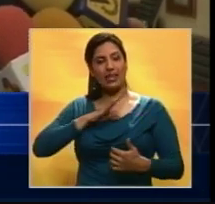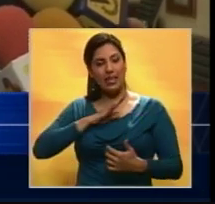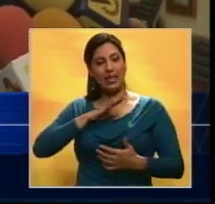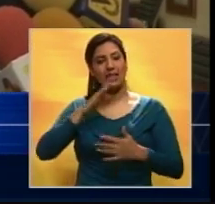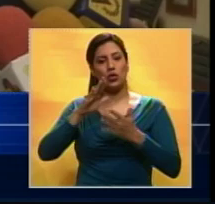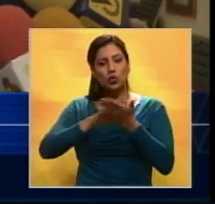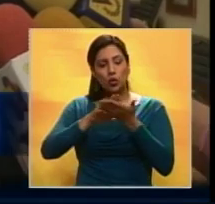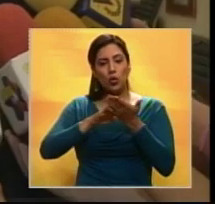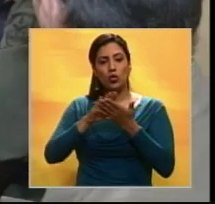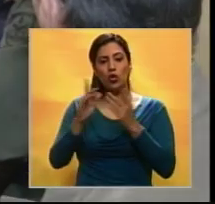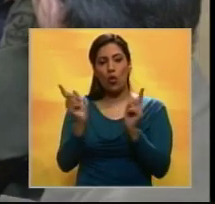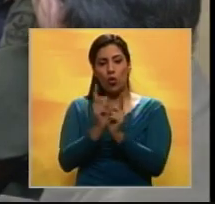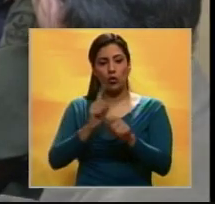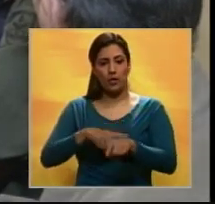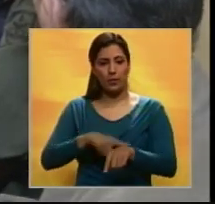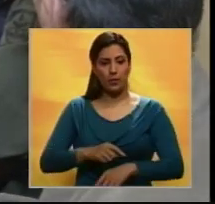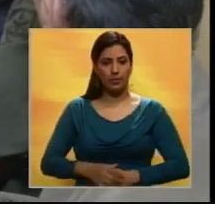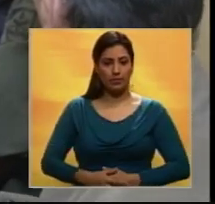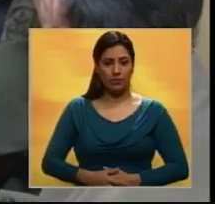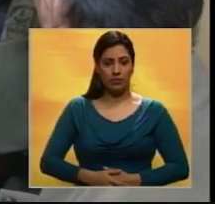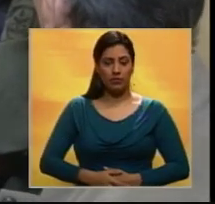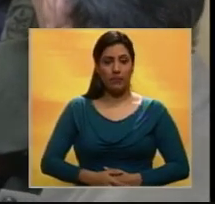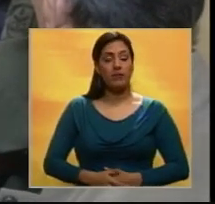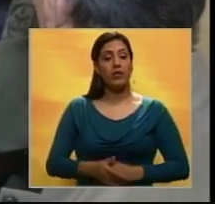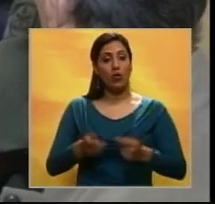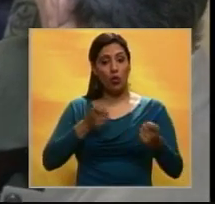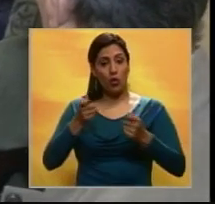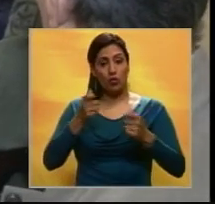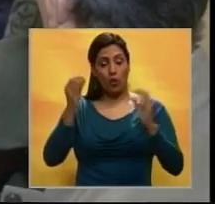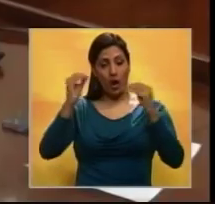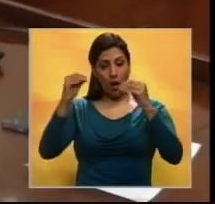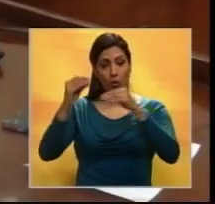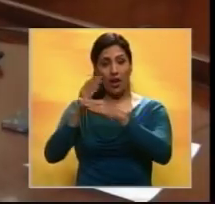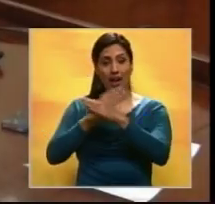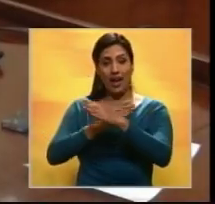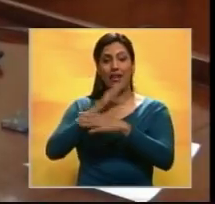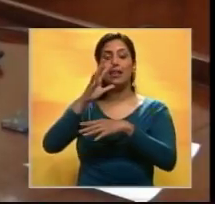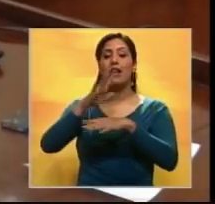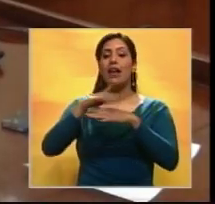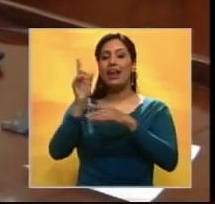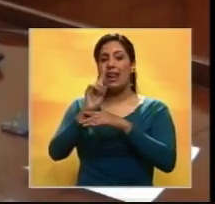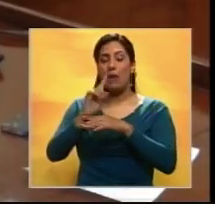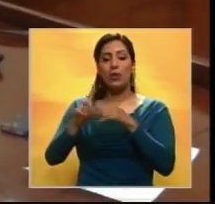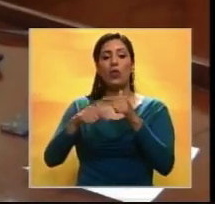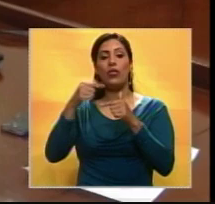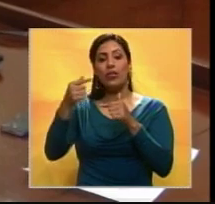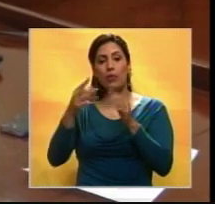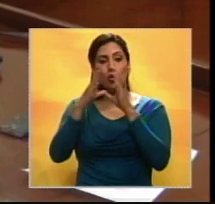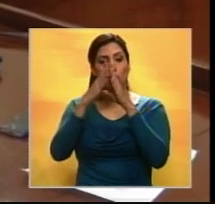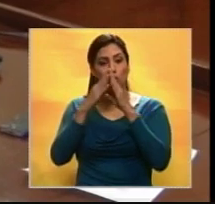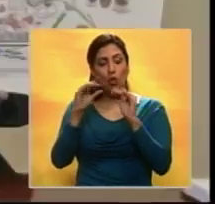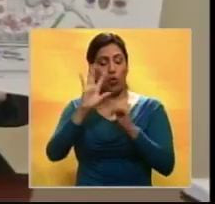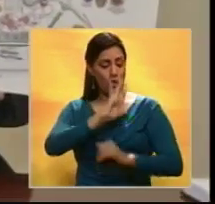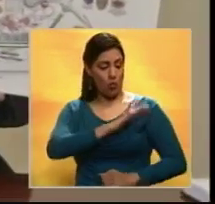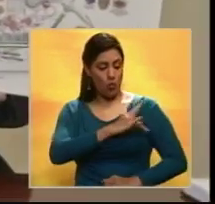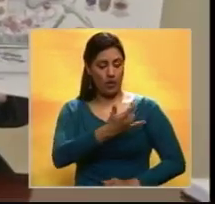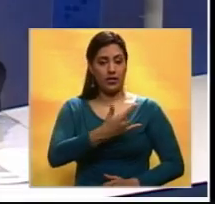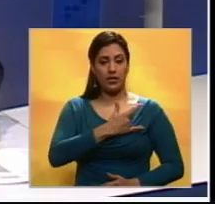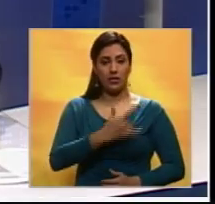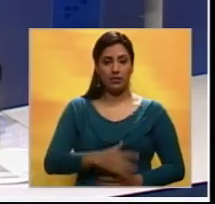acciones correctivas en lo inmediato. Las medidas acordadas serán ejecutadas inmediatamente en toda la